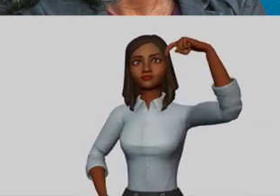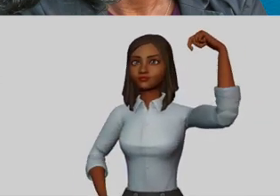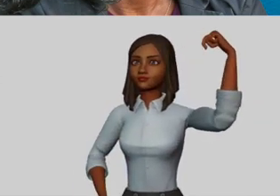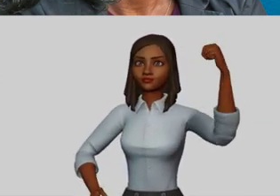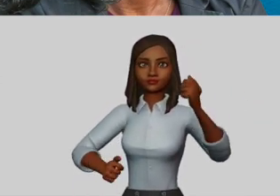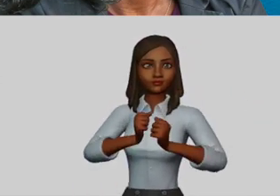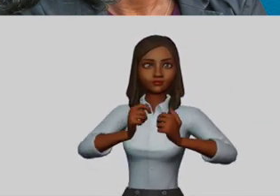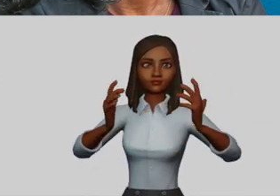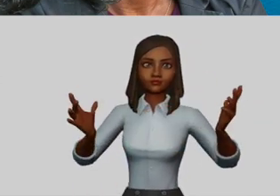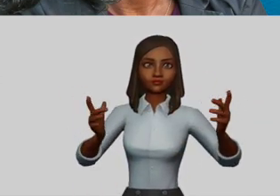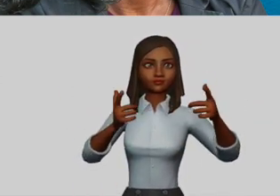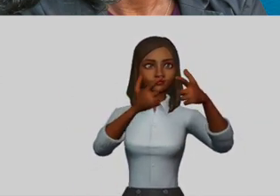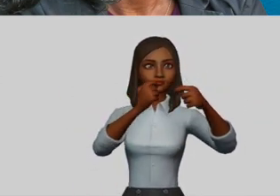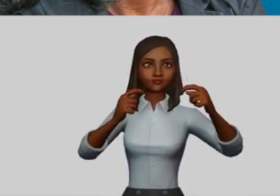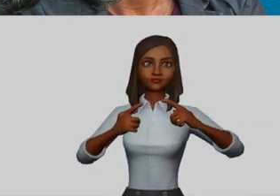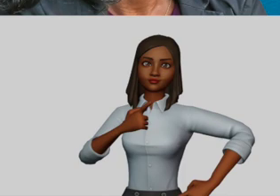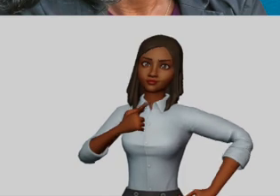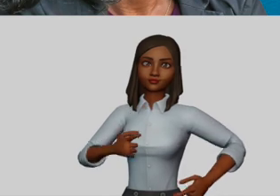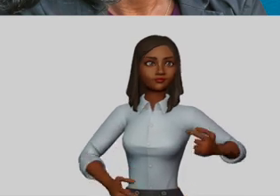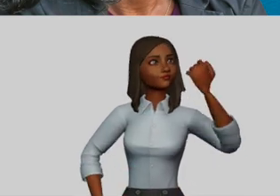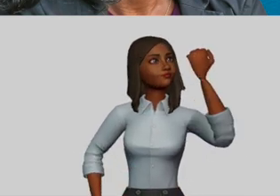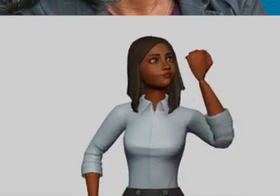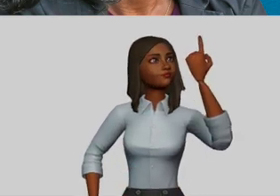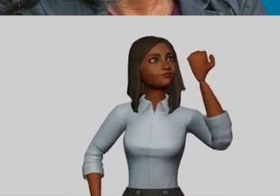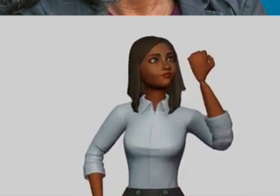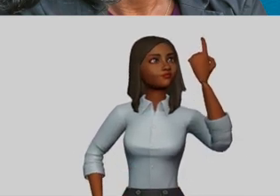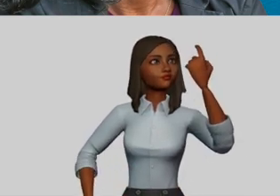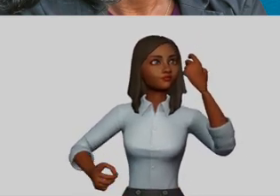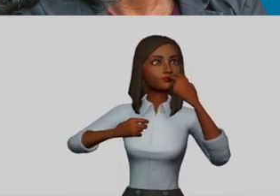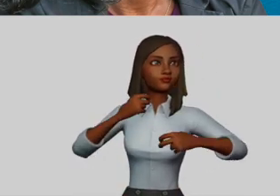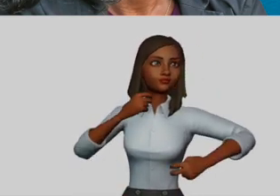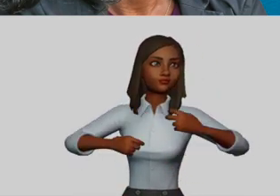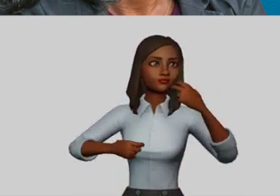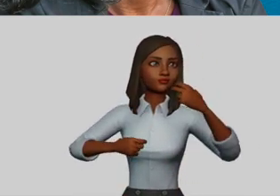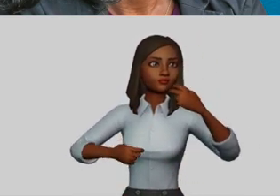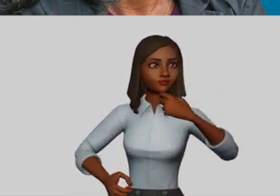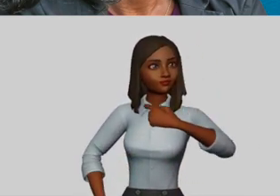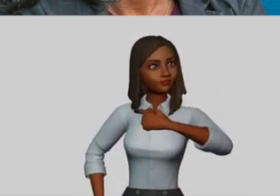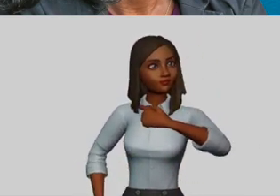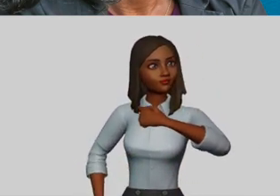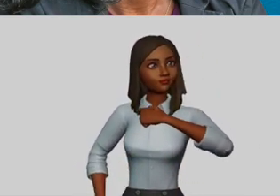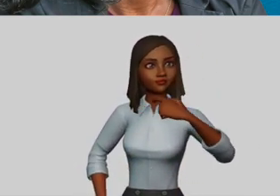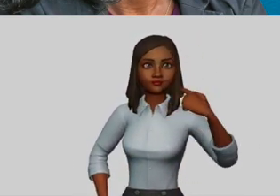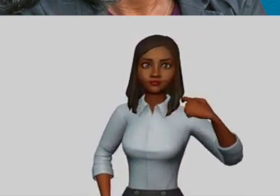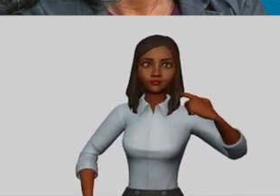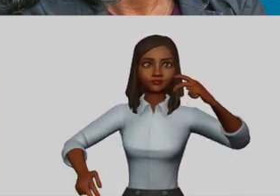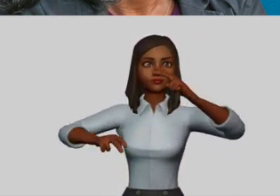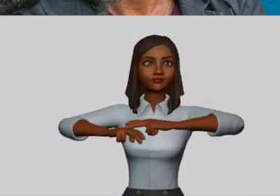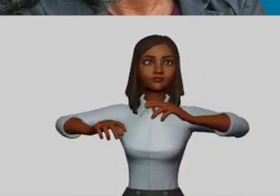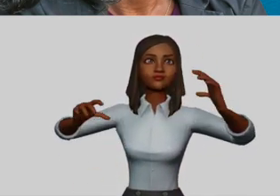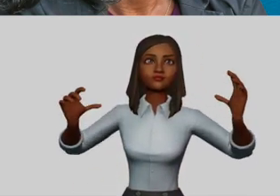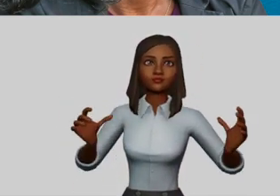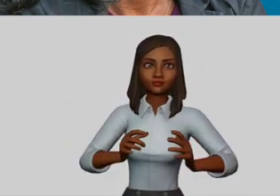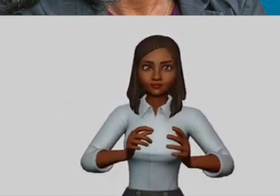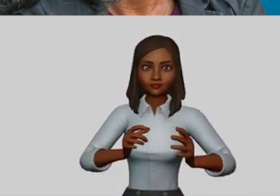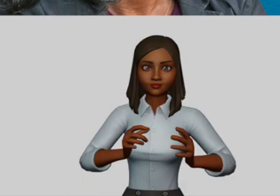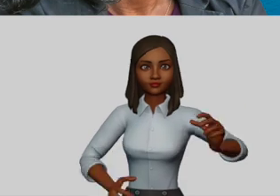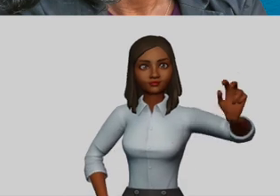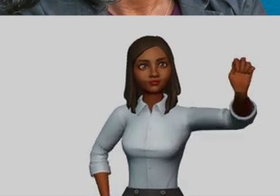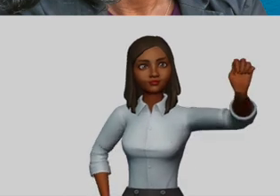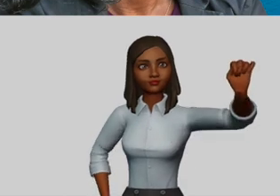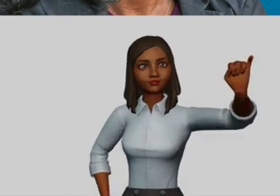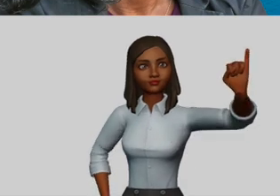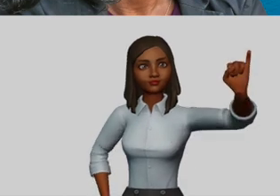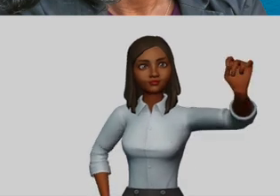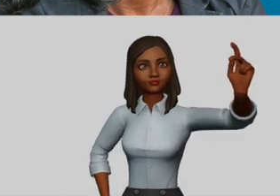Entonces, nosotros sabemos que no es ético venderlo a la comunidad, ¿verdad? Porque la